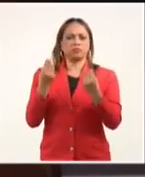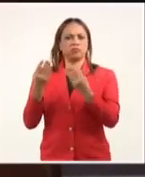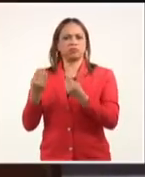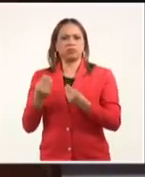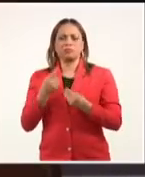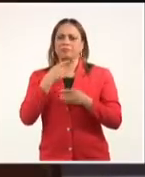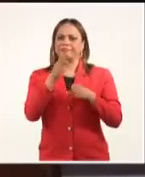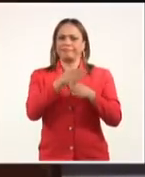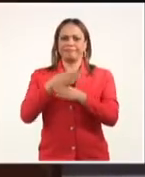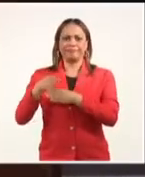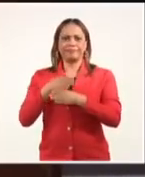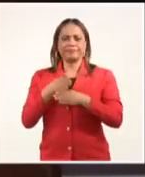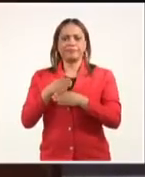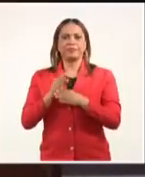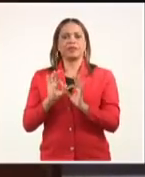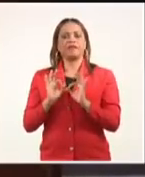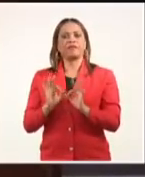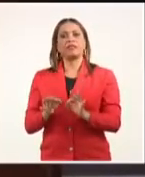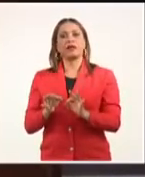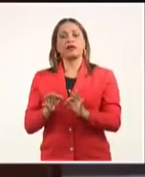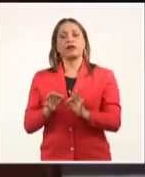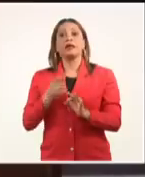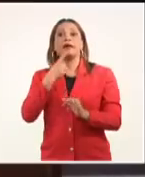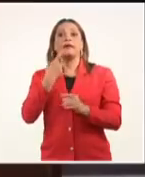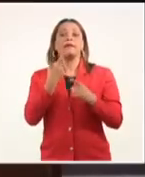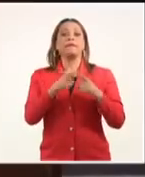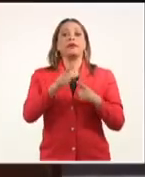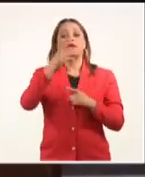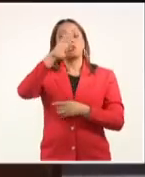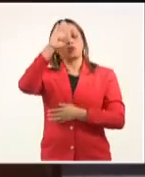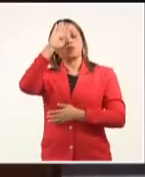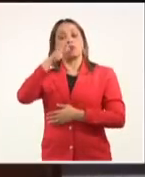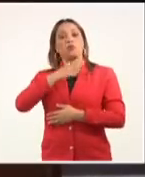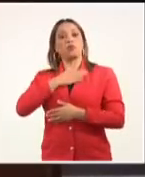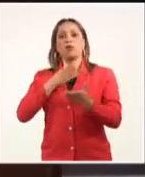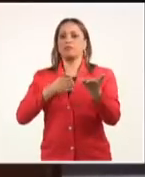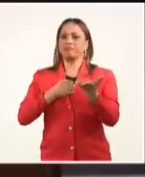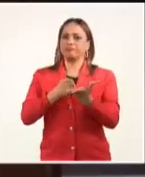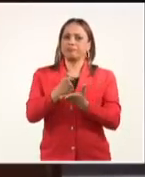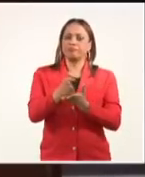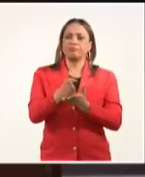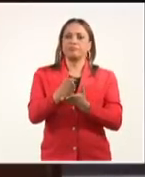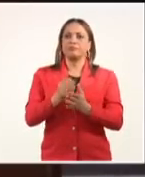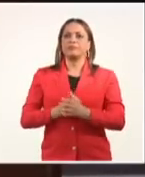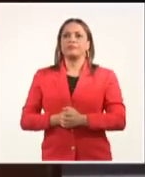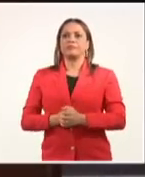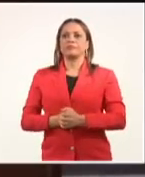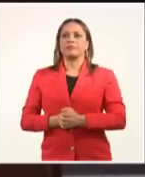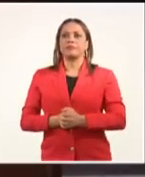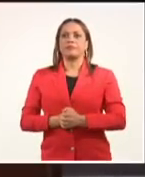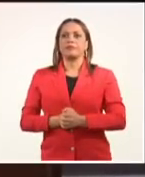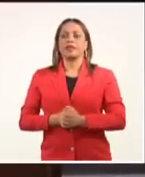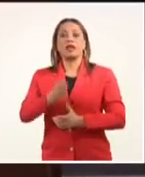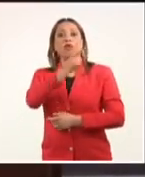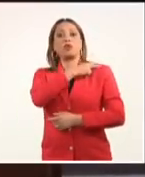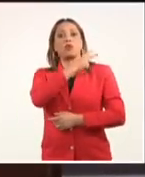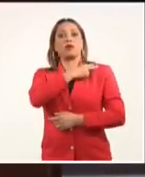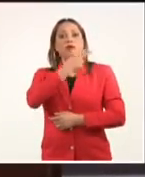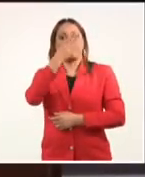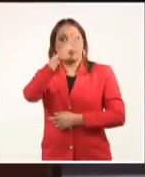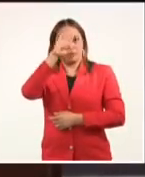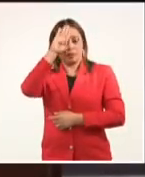principios. La dirección de la revolución se ha caracterizado a lo largo de